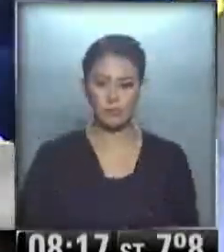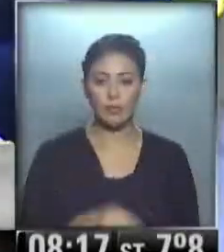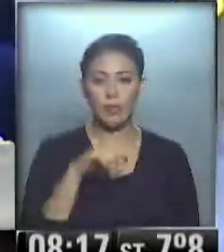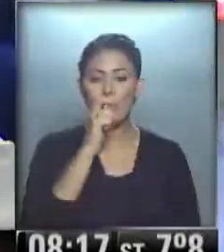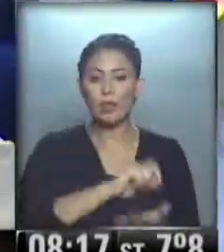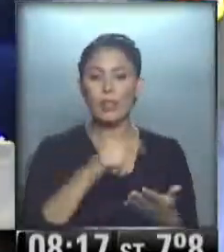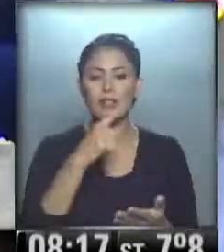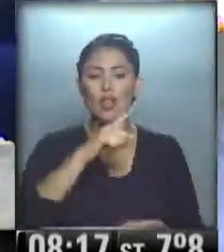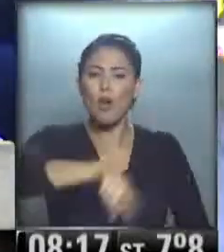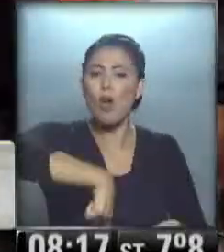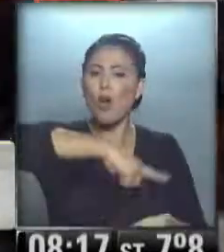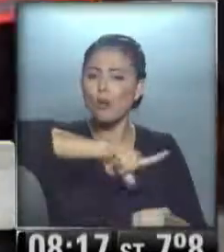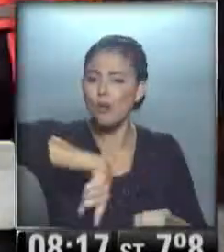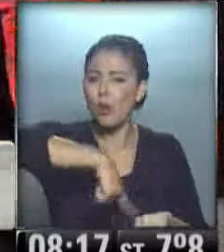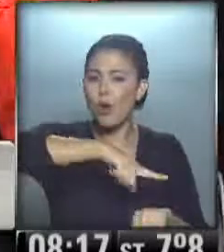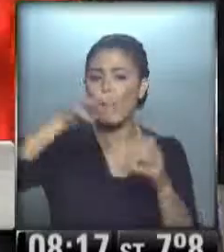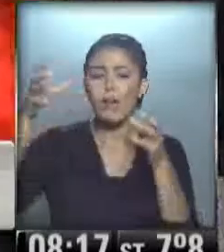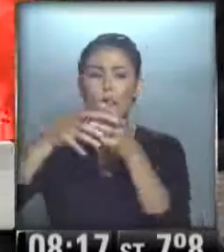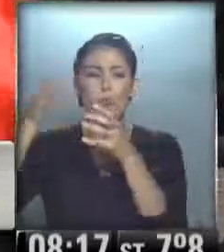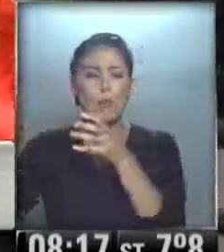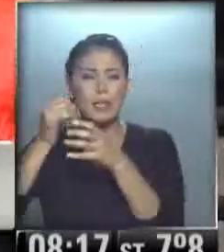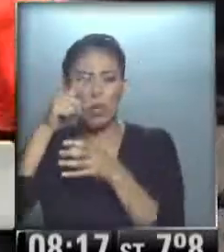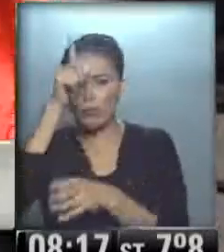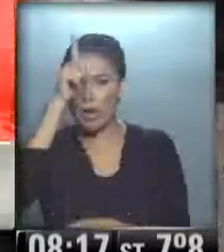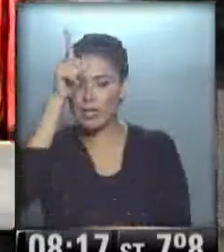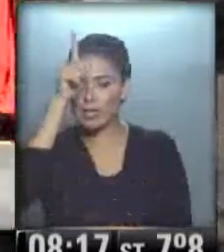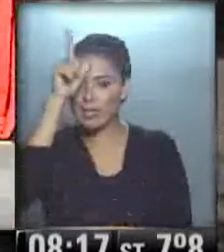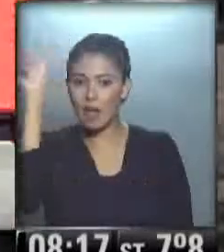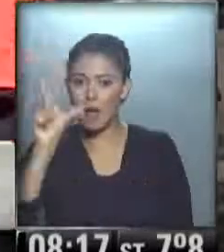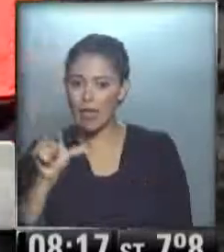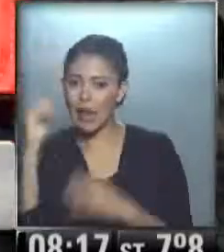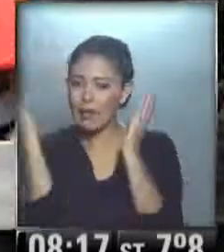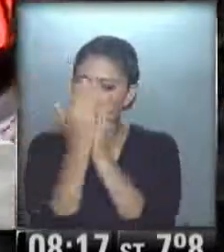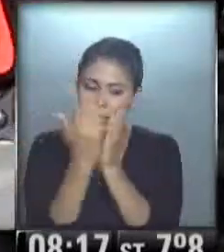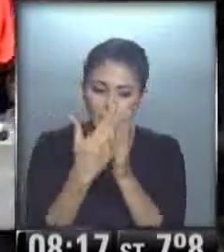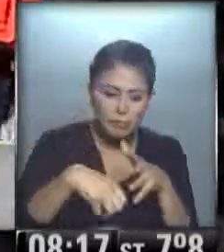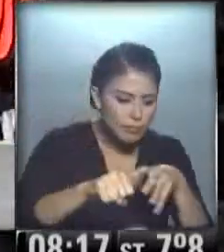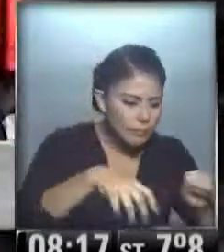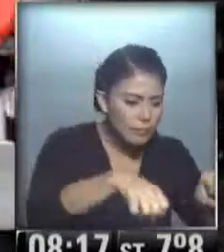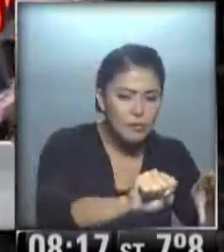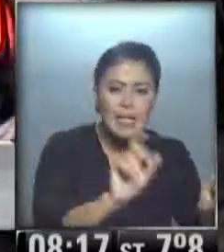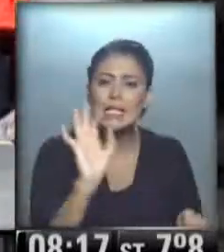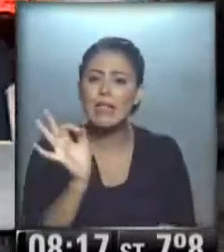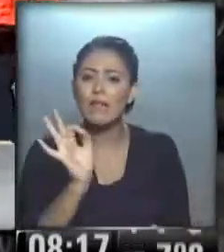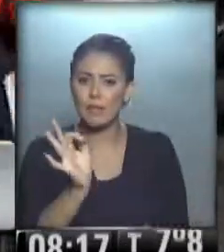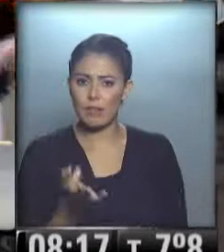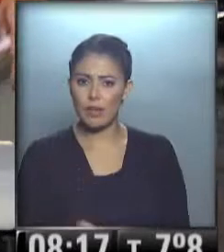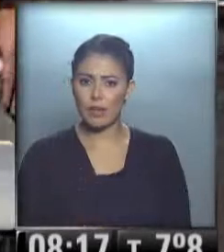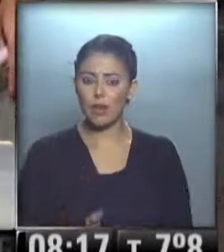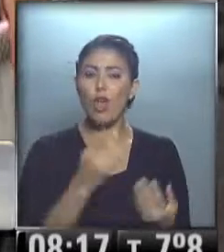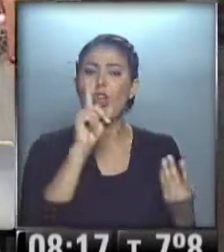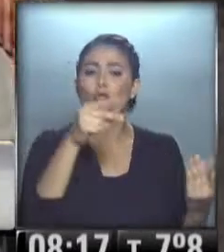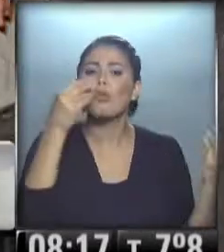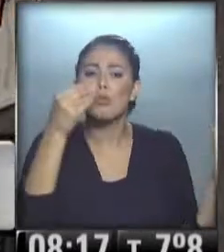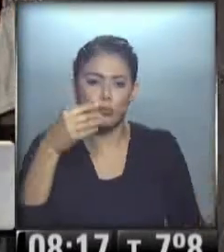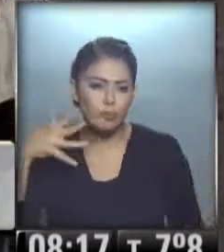horas, personal de criminalística de la Policía Federal levantó pruebas para determinar las causas y efectos